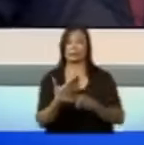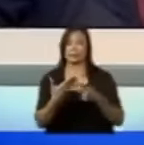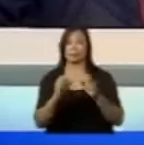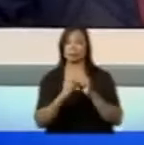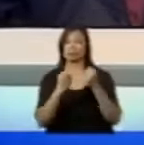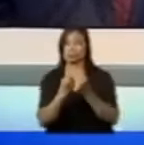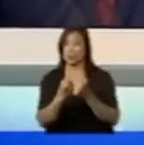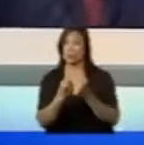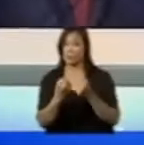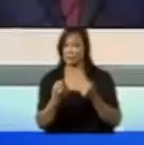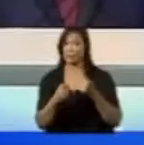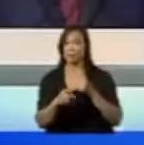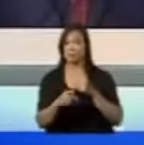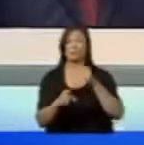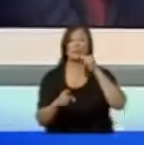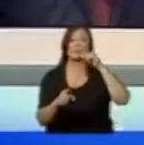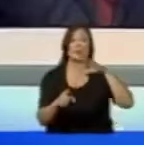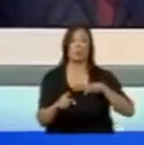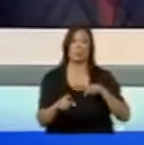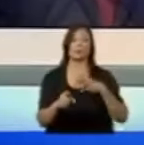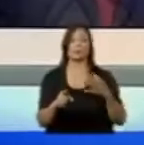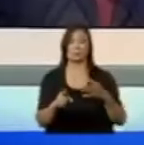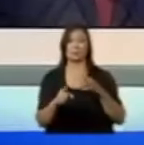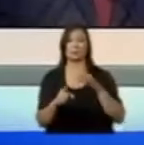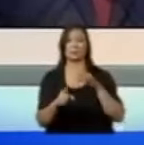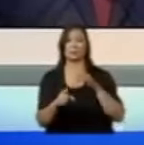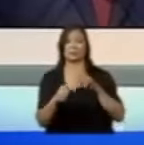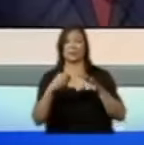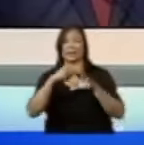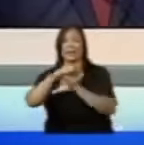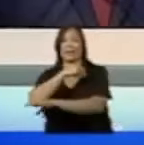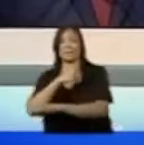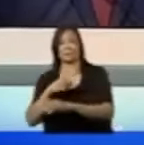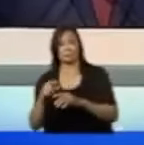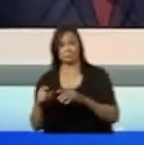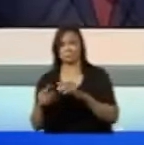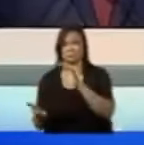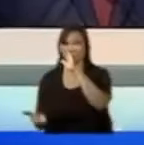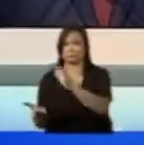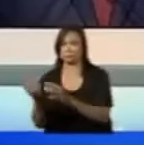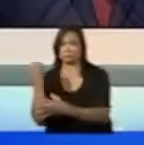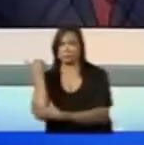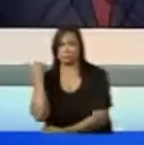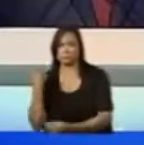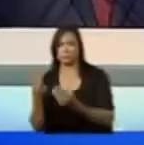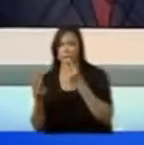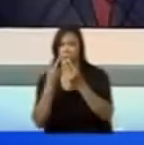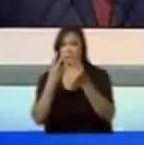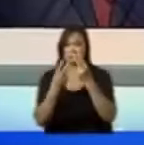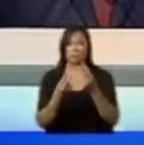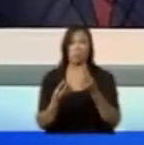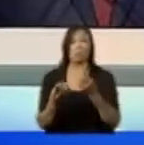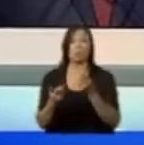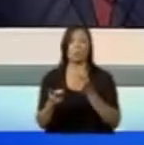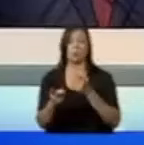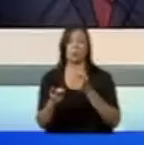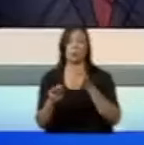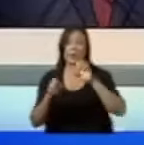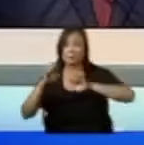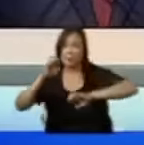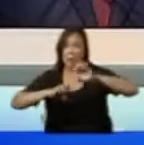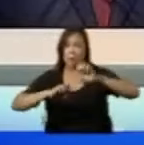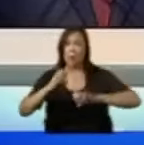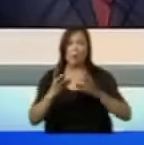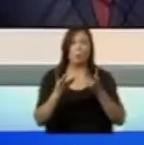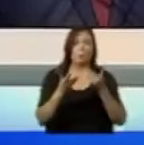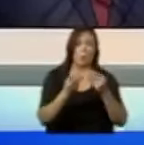Social, son en las mujeres, y especialmente en las mujeres rurales, donde más ha disminuido la pobreza. Yo quiero que vean los números, que analicen